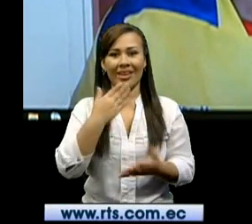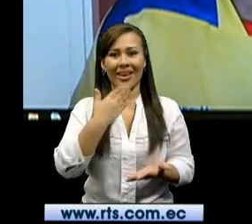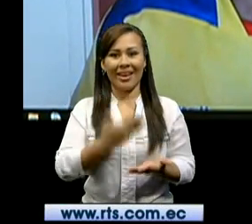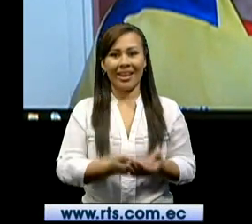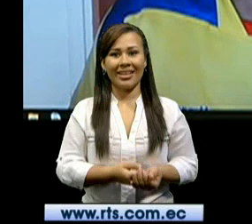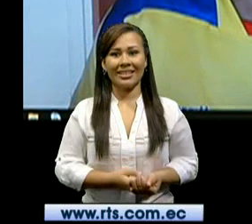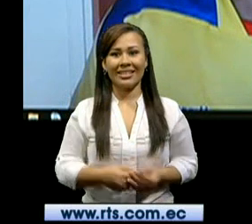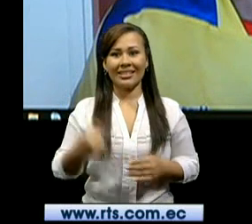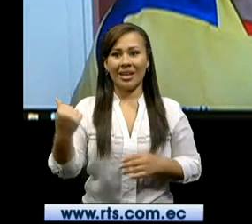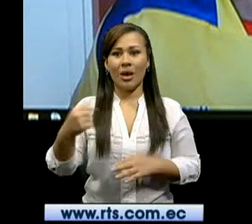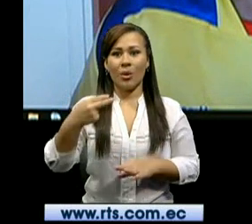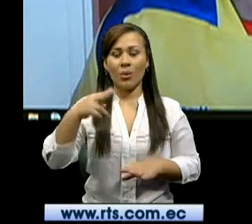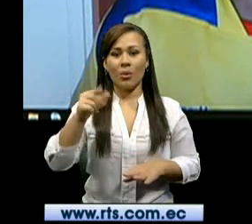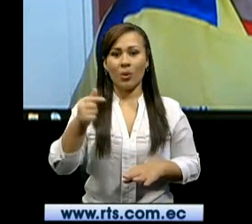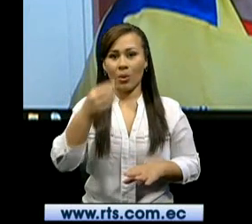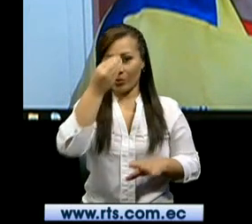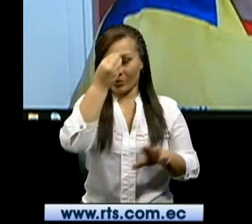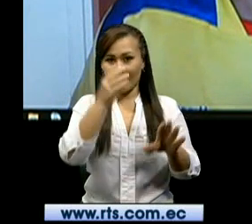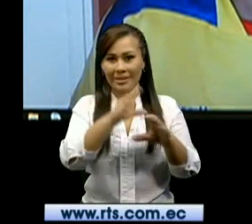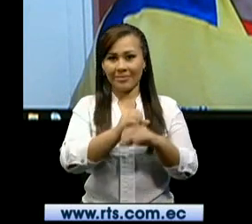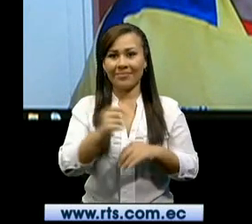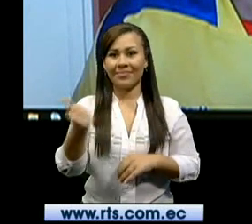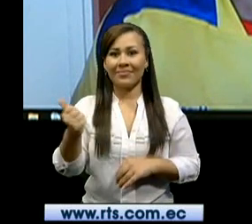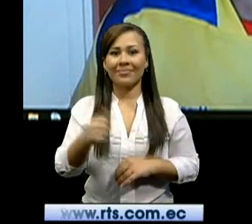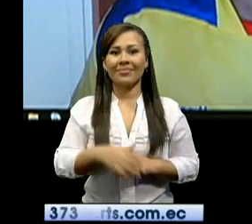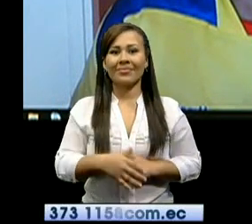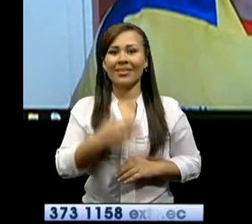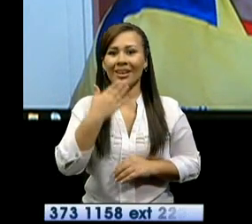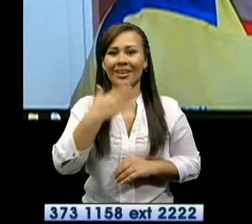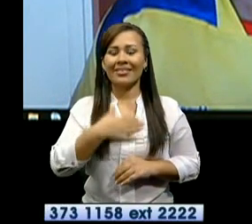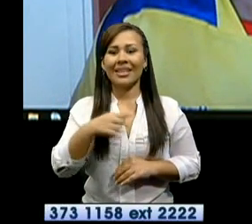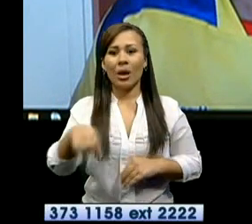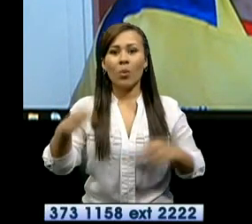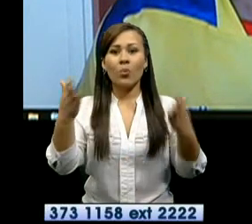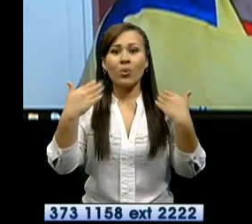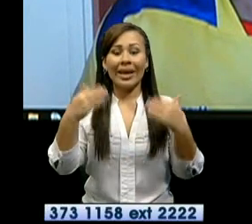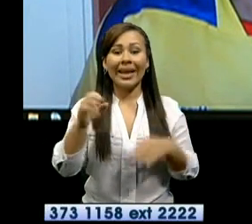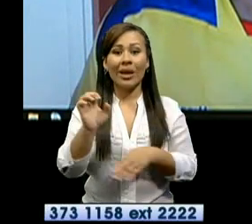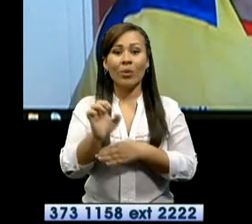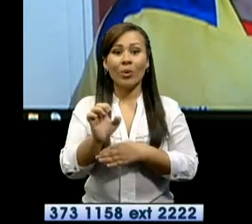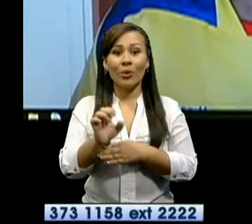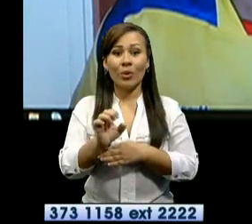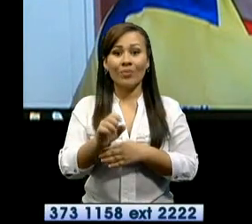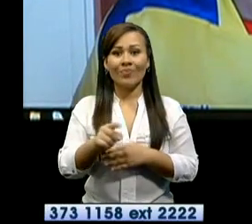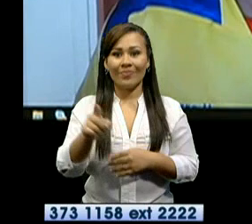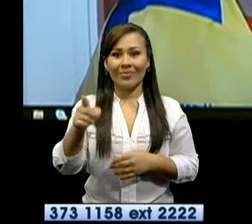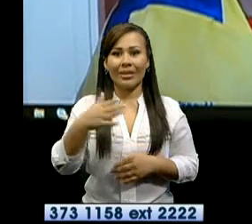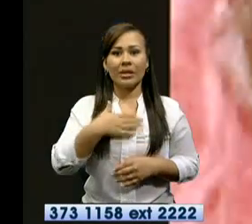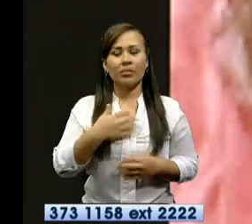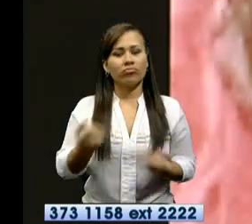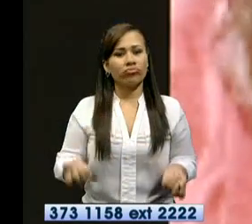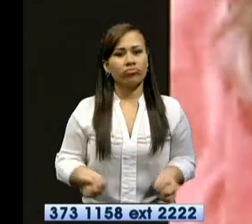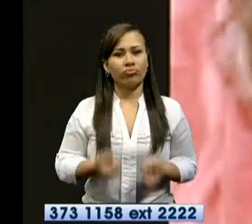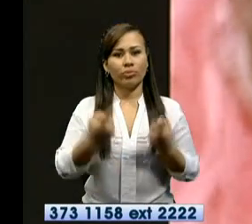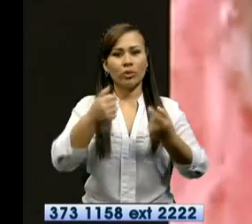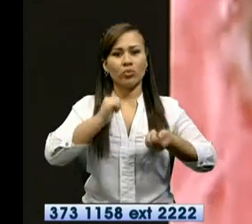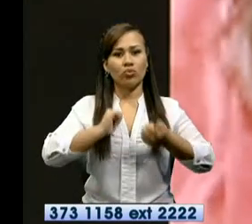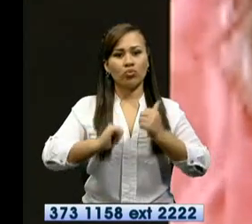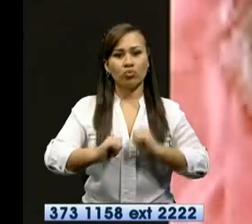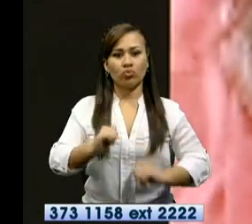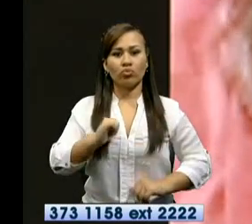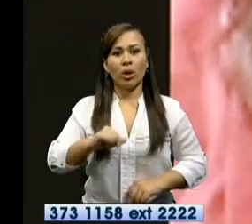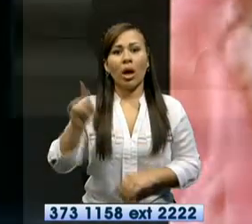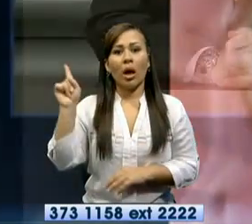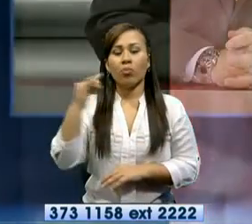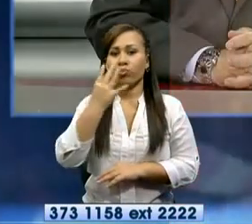Gracias, Hugo. Cristian, buenas noches, amigos televidentes allá en Guayaquil, Ecuador. Aquí, pues, consternados con lo que está sucediendo en